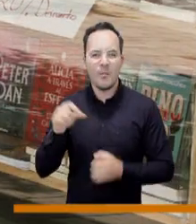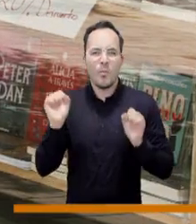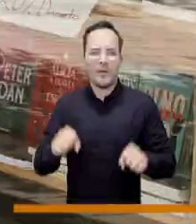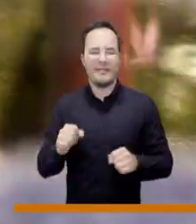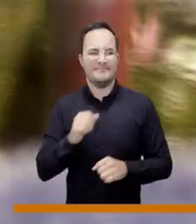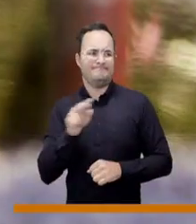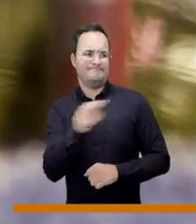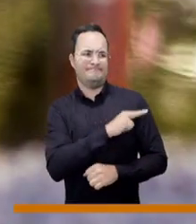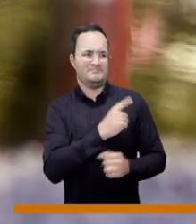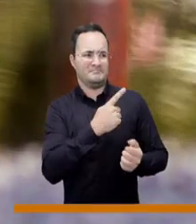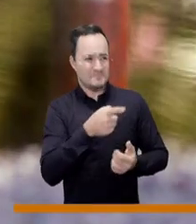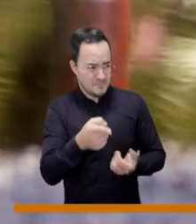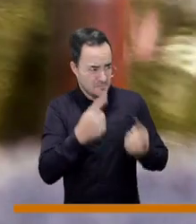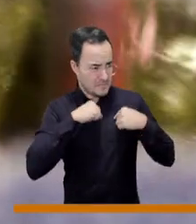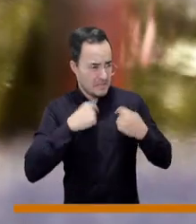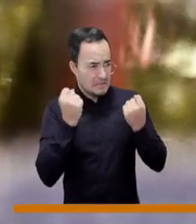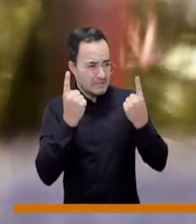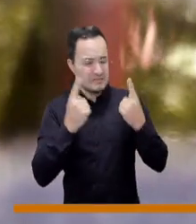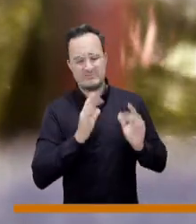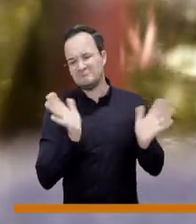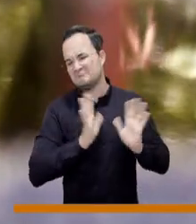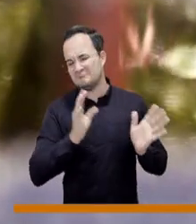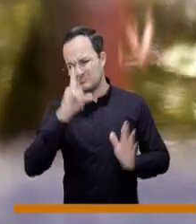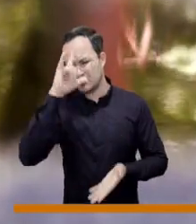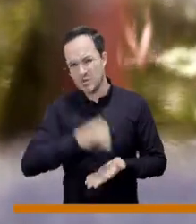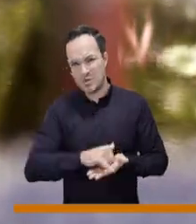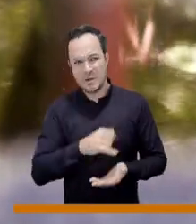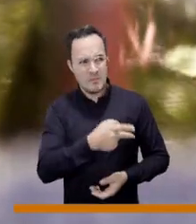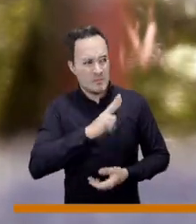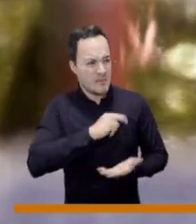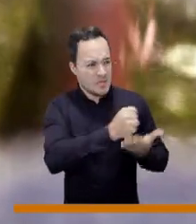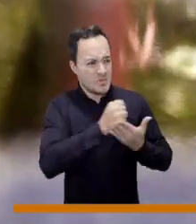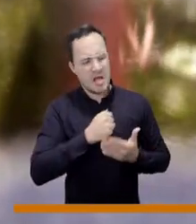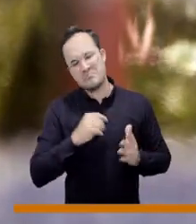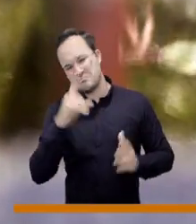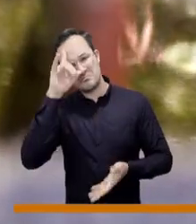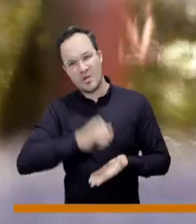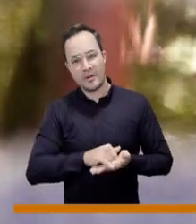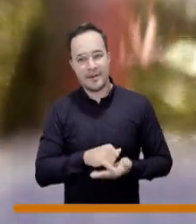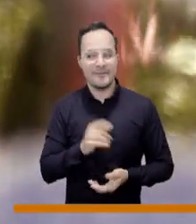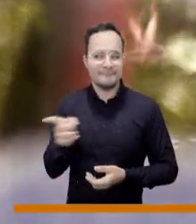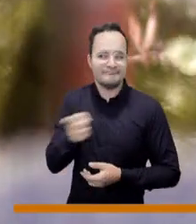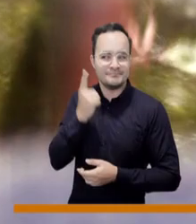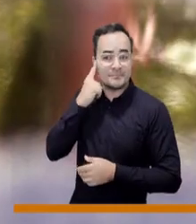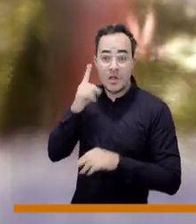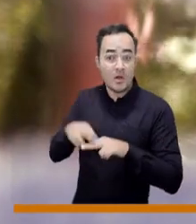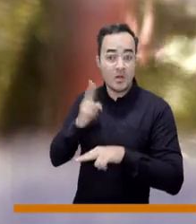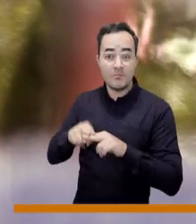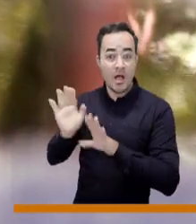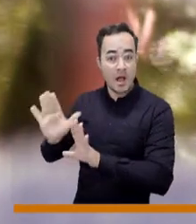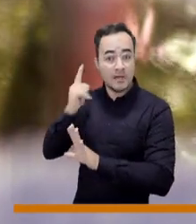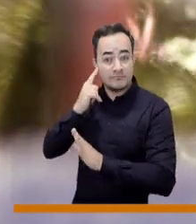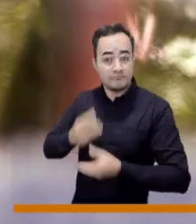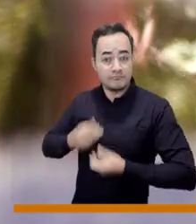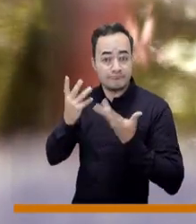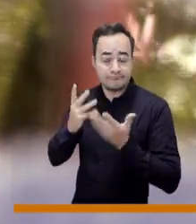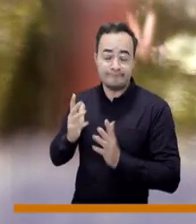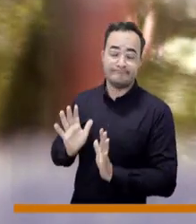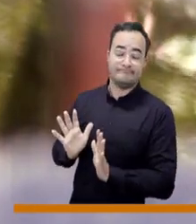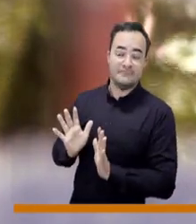está pasando o nadie que les pueda ayudar. Y siempre hay alrededor alguien que pueda tener la posibilidad